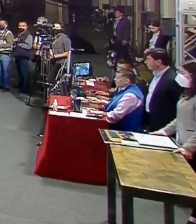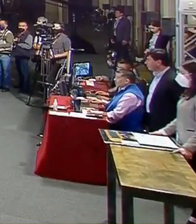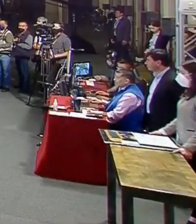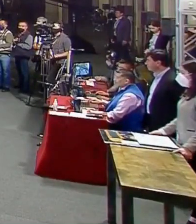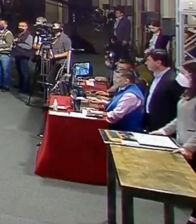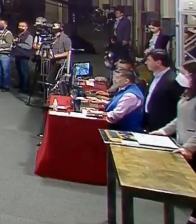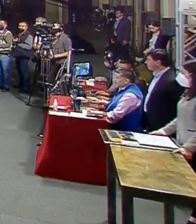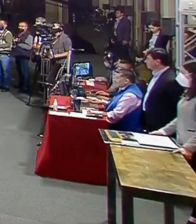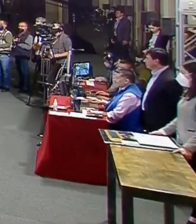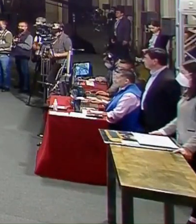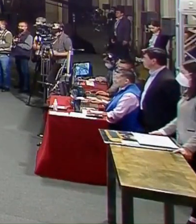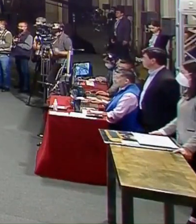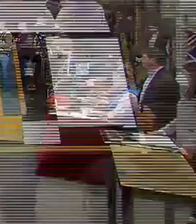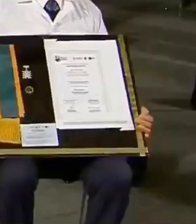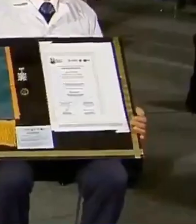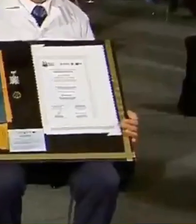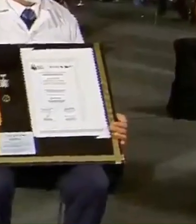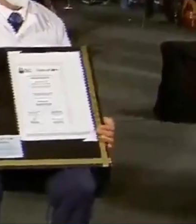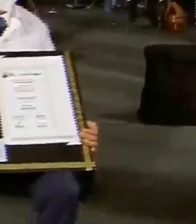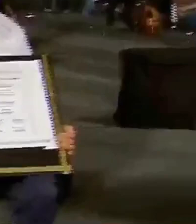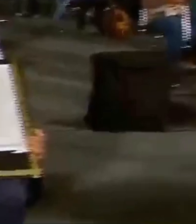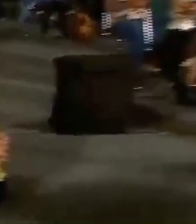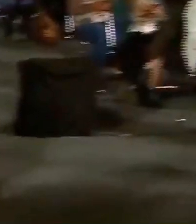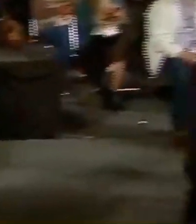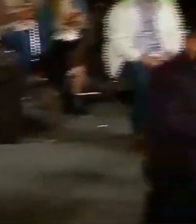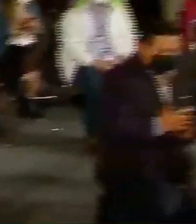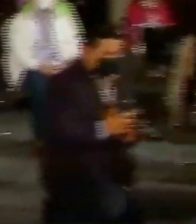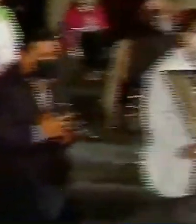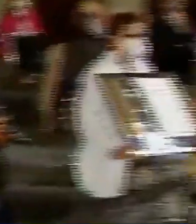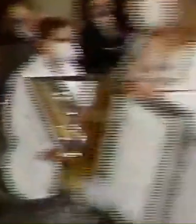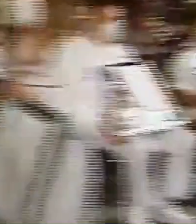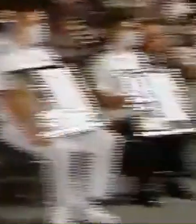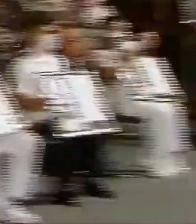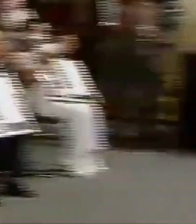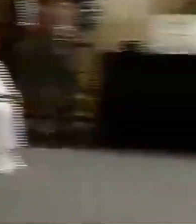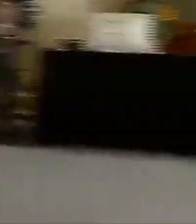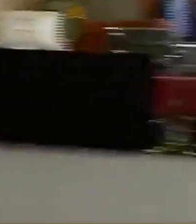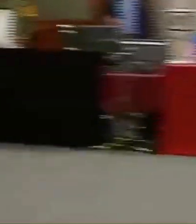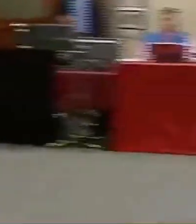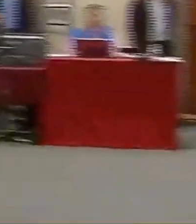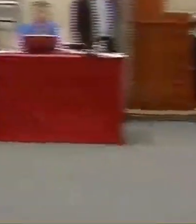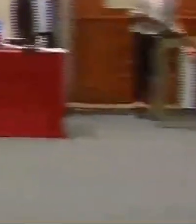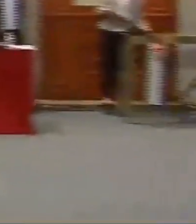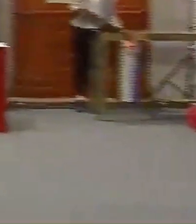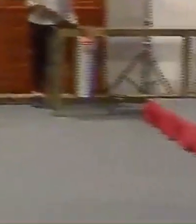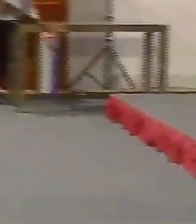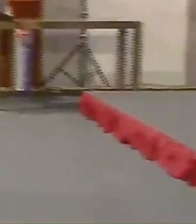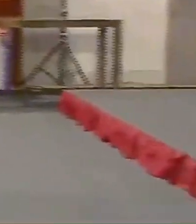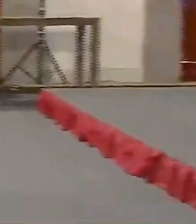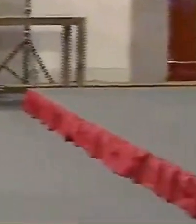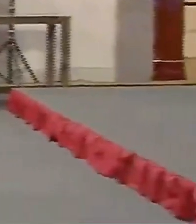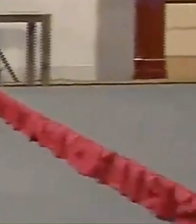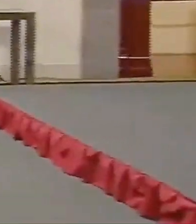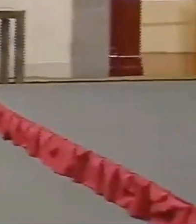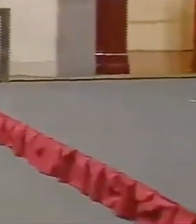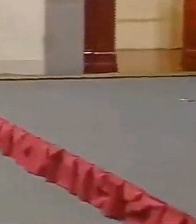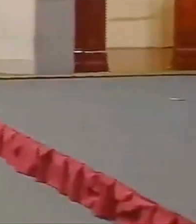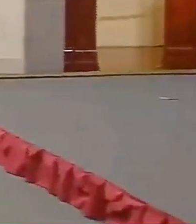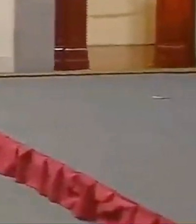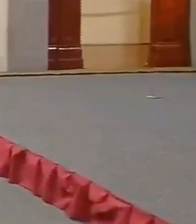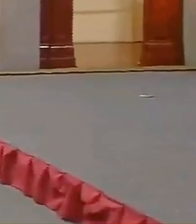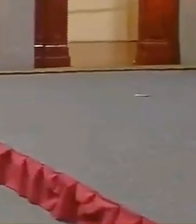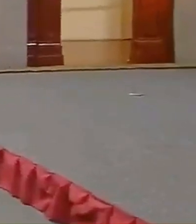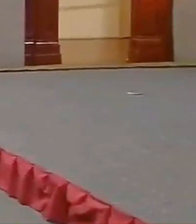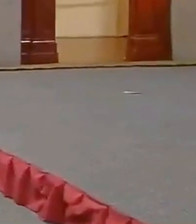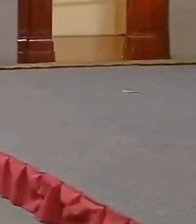Por parte de Petróleos Mexicanos, el químico Luis Octavio González Espinosa, quien con el más alto